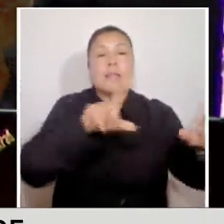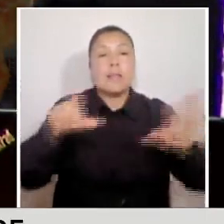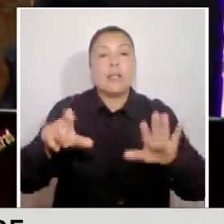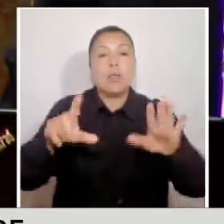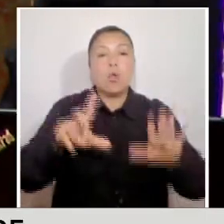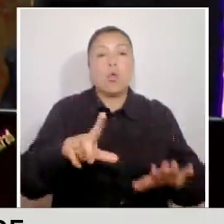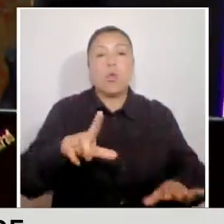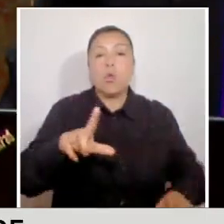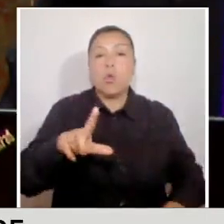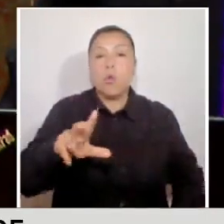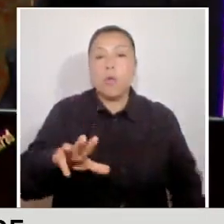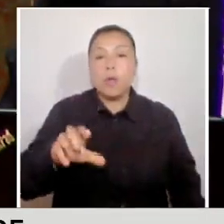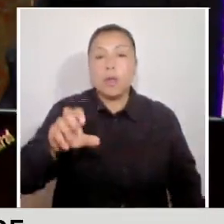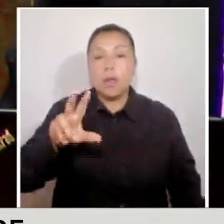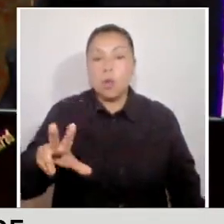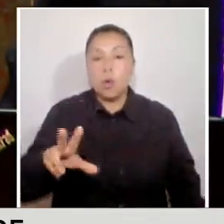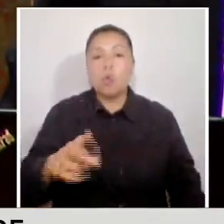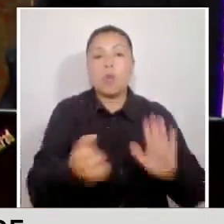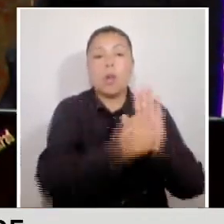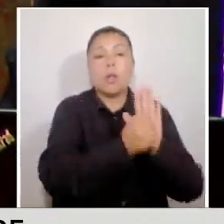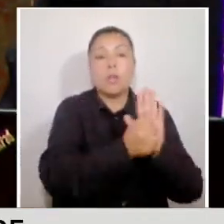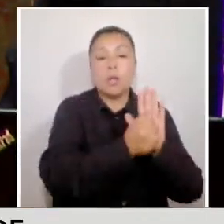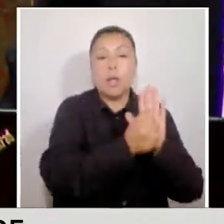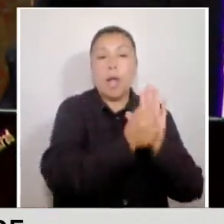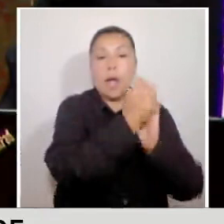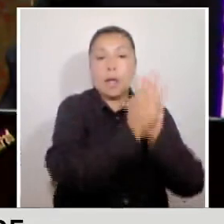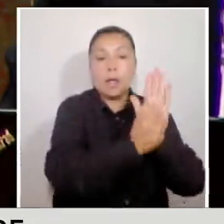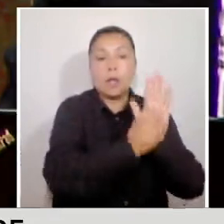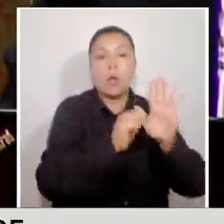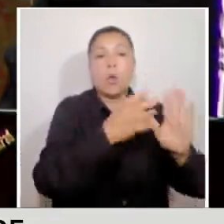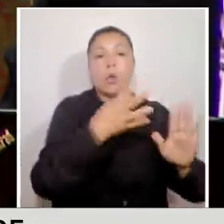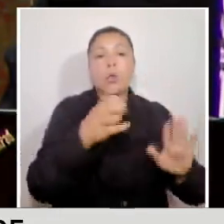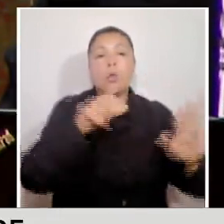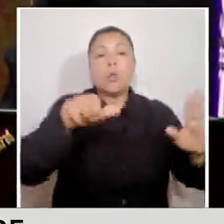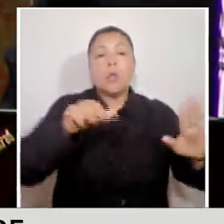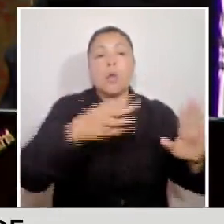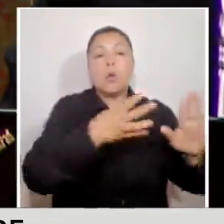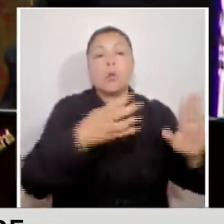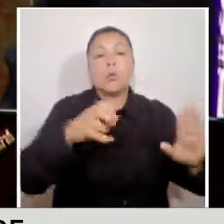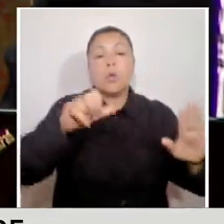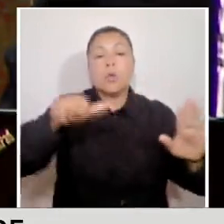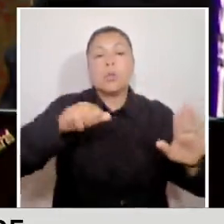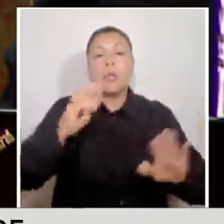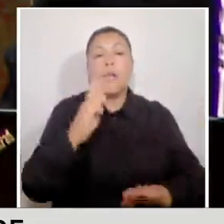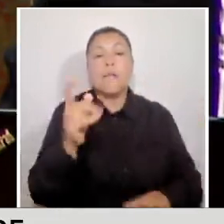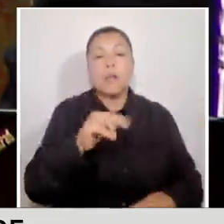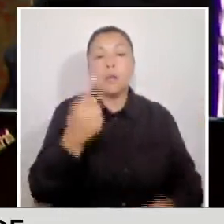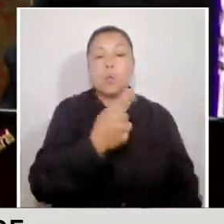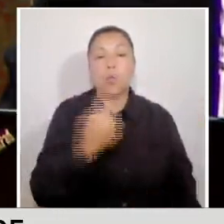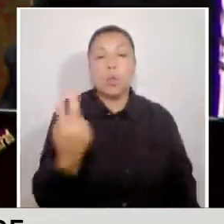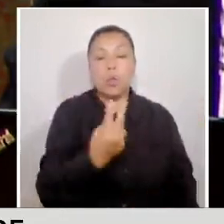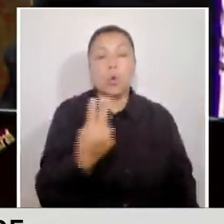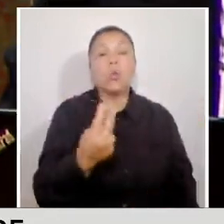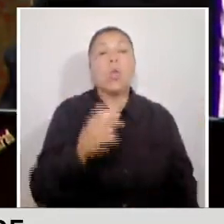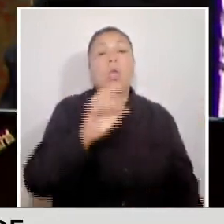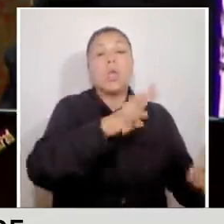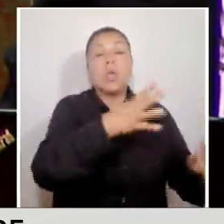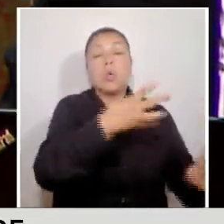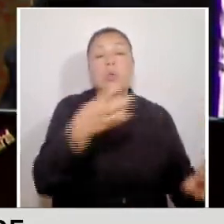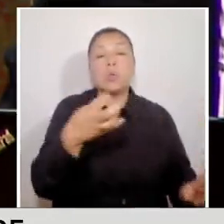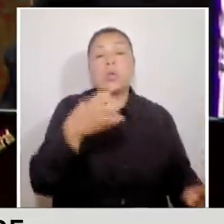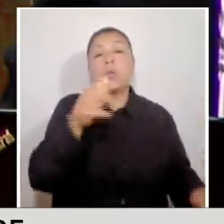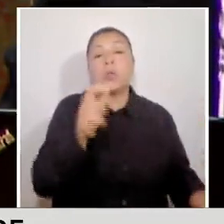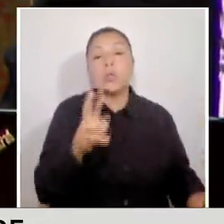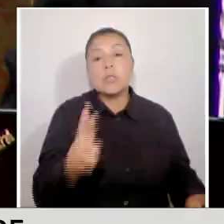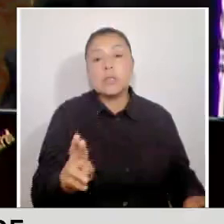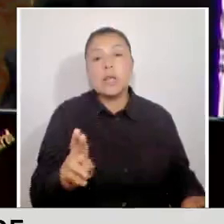17798 en los artículos 416 41 6 bis números un y 2 y 416 t del Código